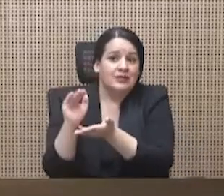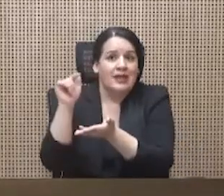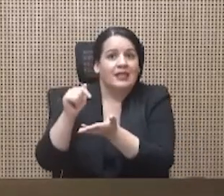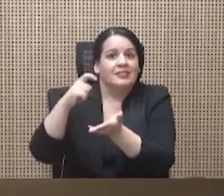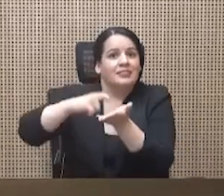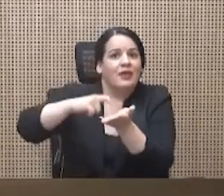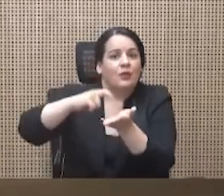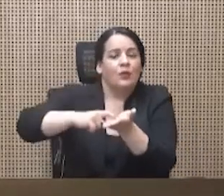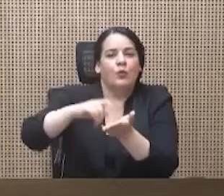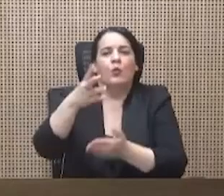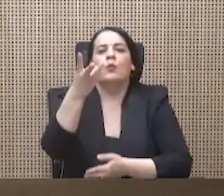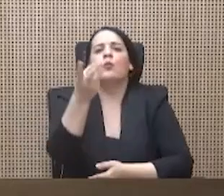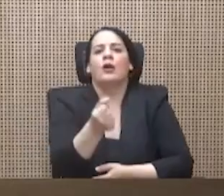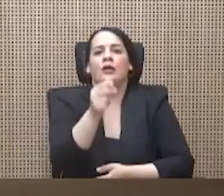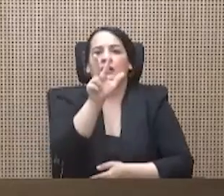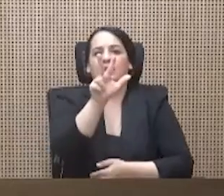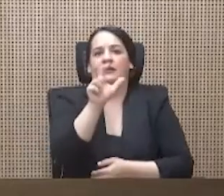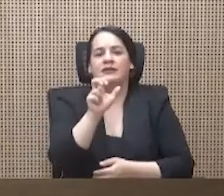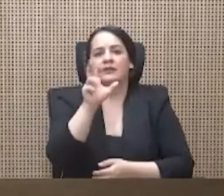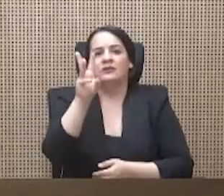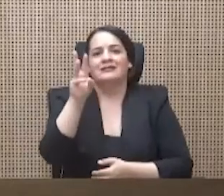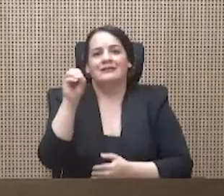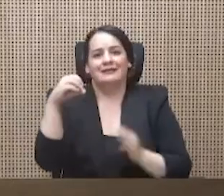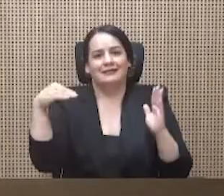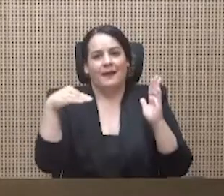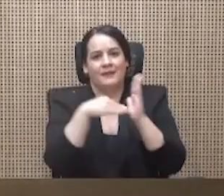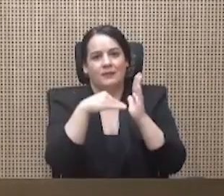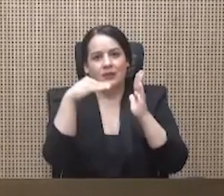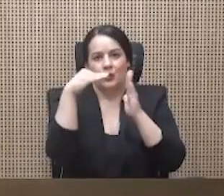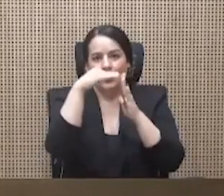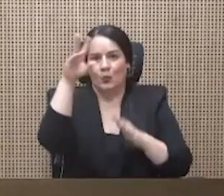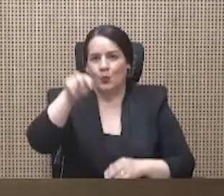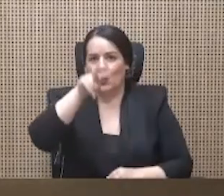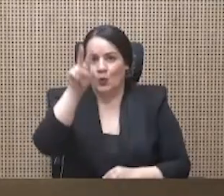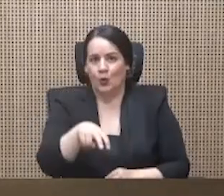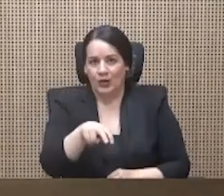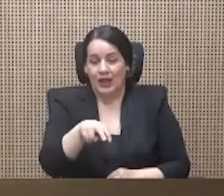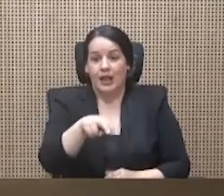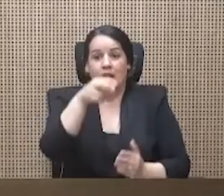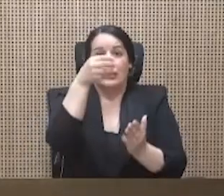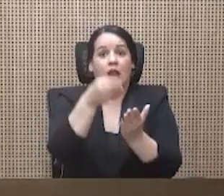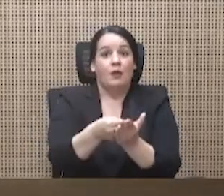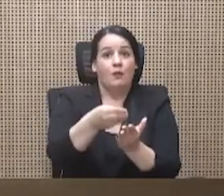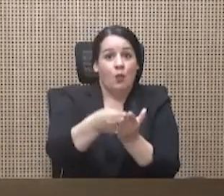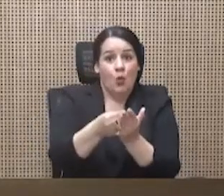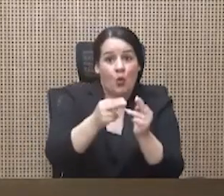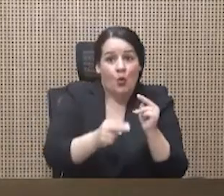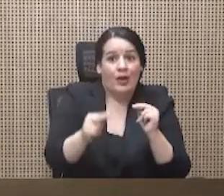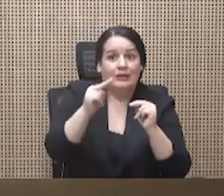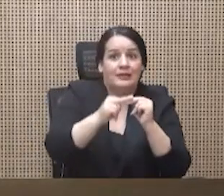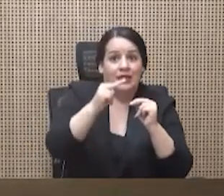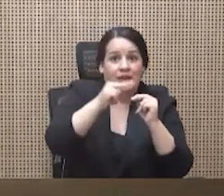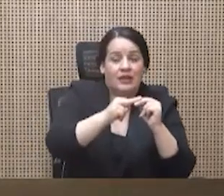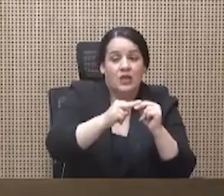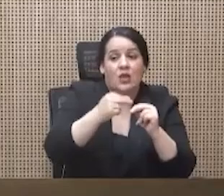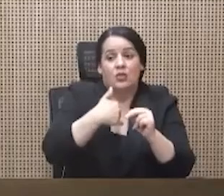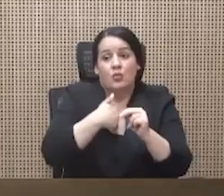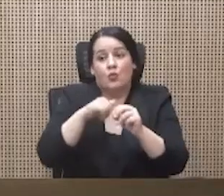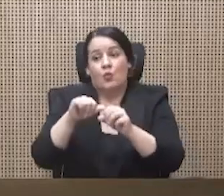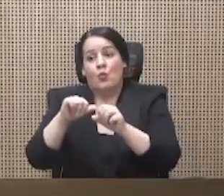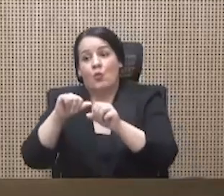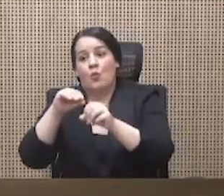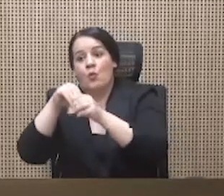de 360,000 millones de colones. Del monto de intereses, un ahorro por tipo de